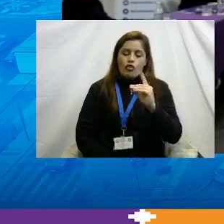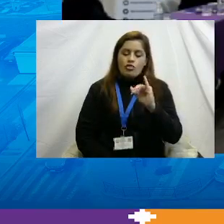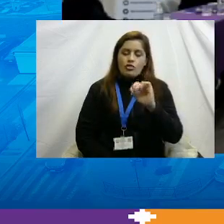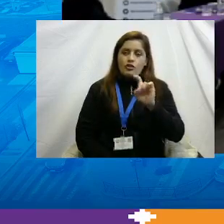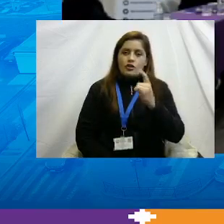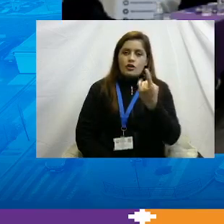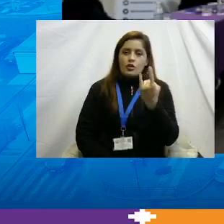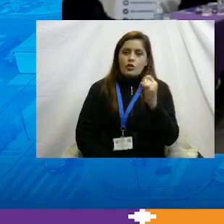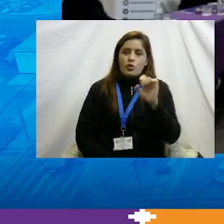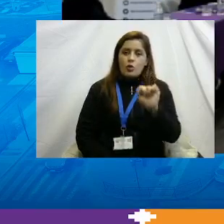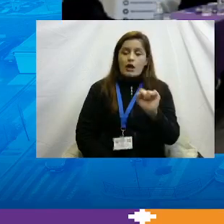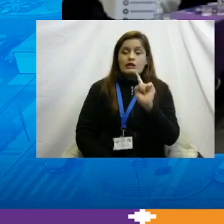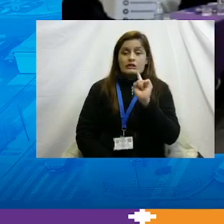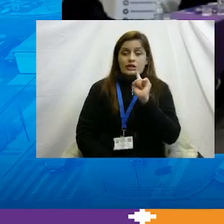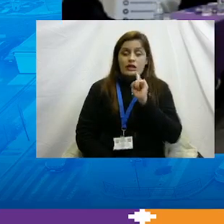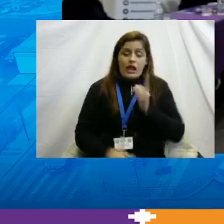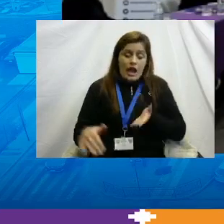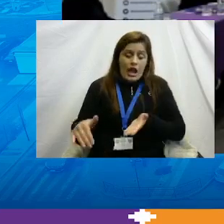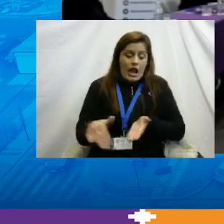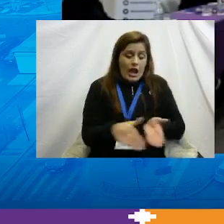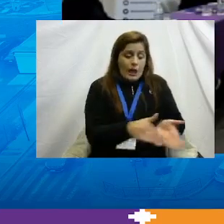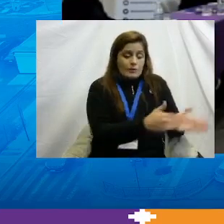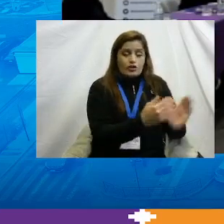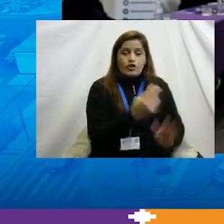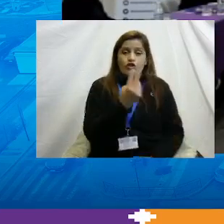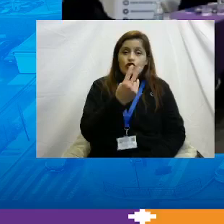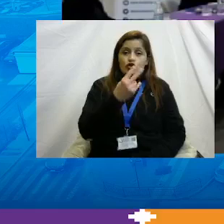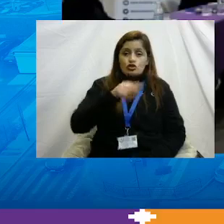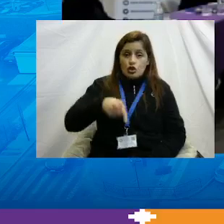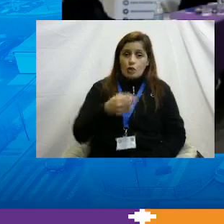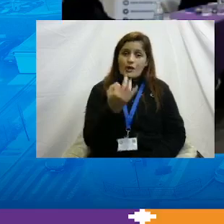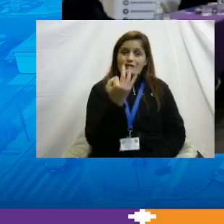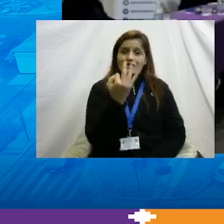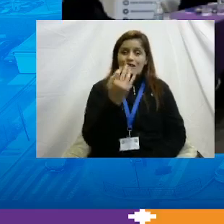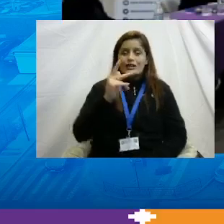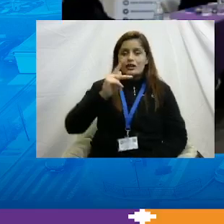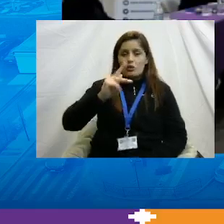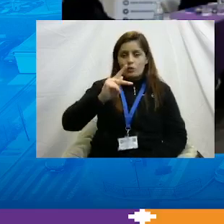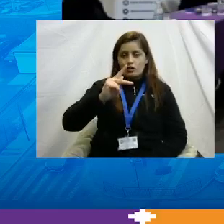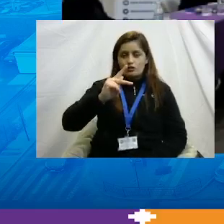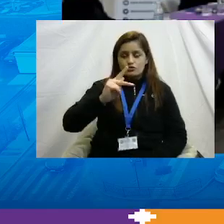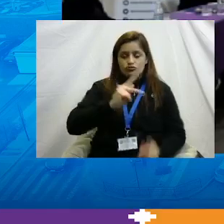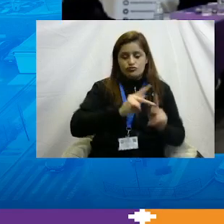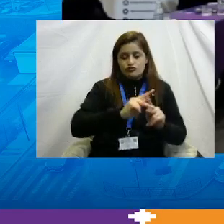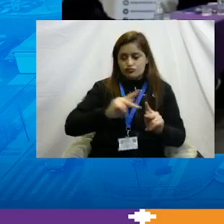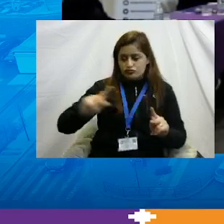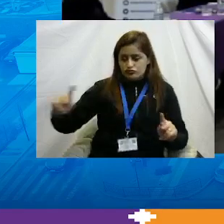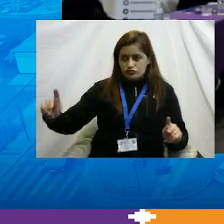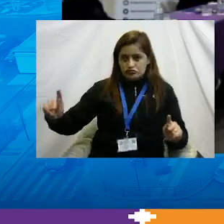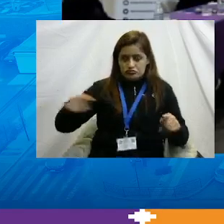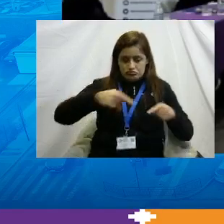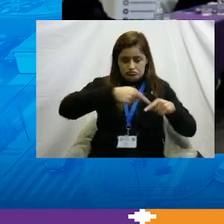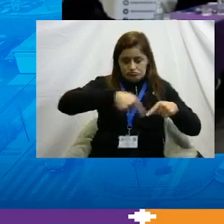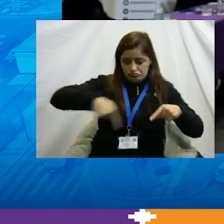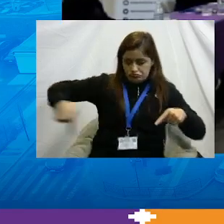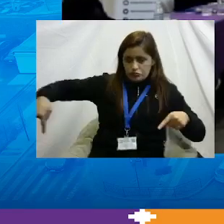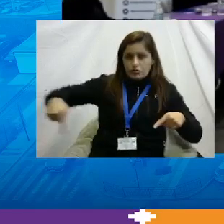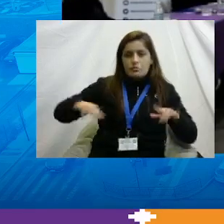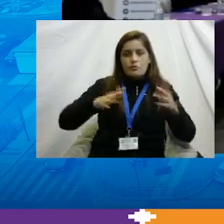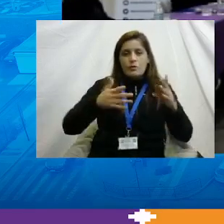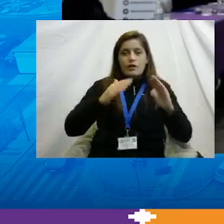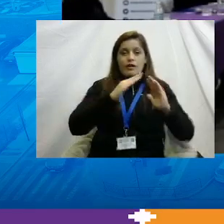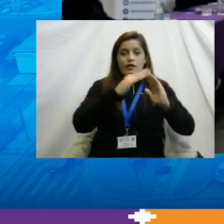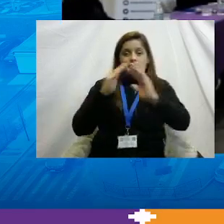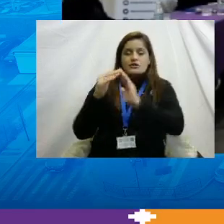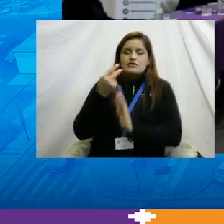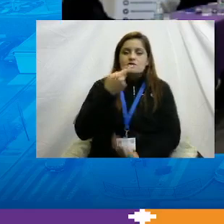un camino de 2,3 kilómetros al interior de la vía pública que conecta aproximadamente con 100 casas, con 100 familias.